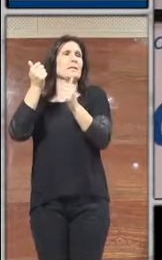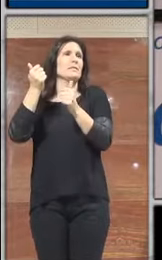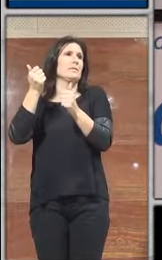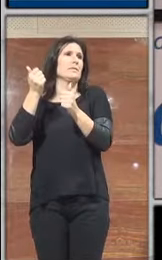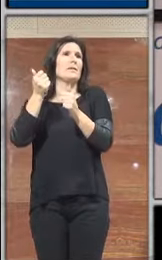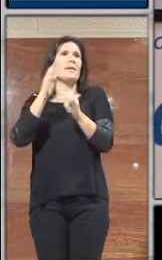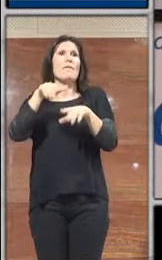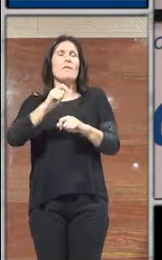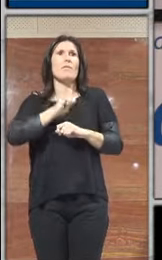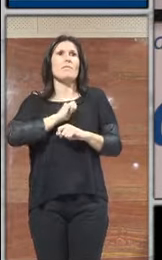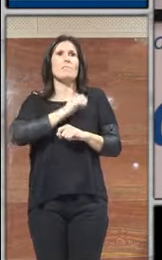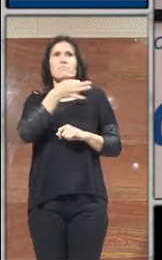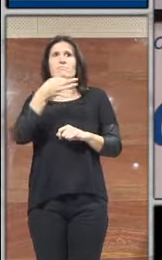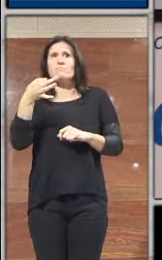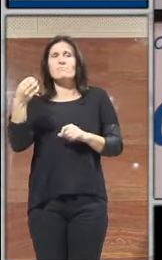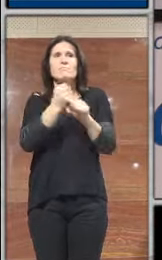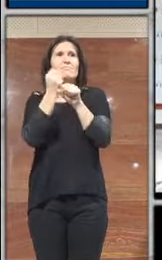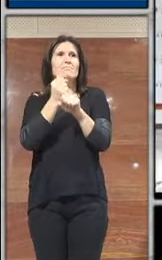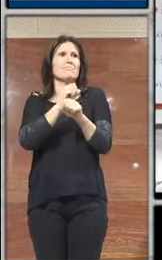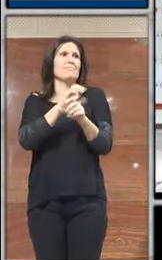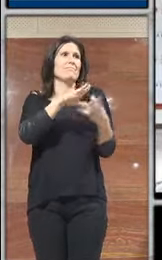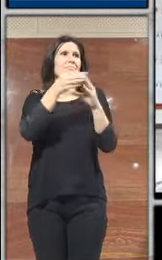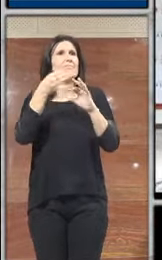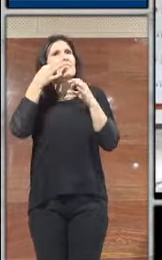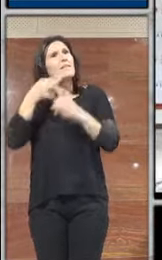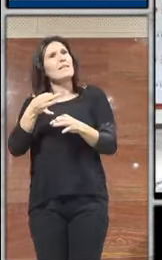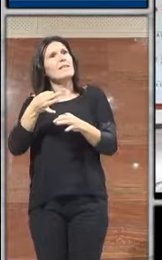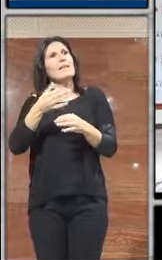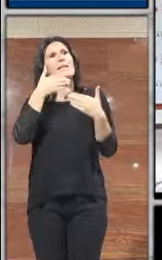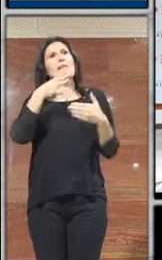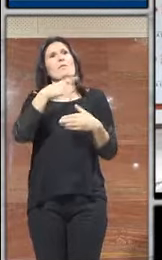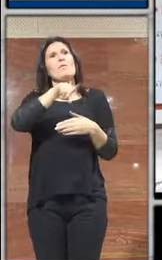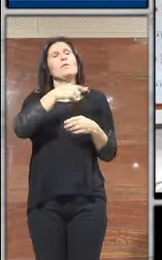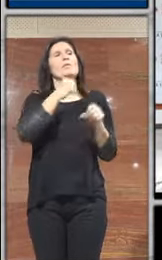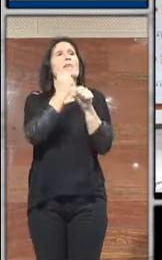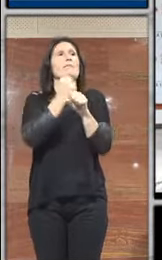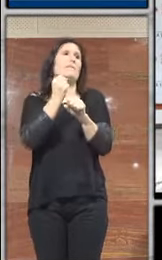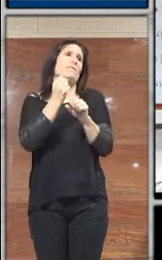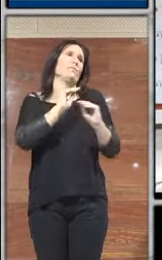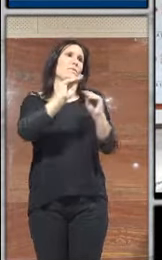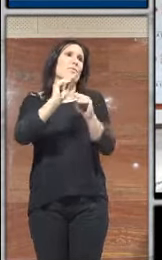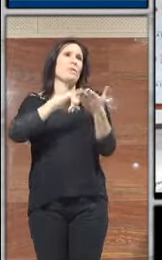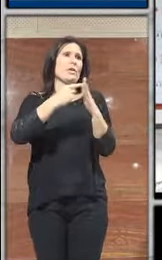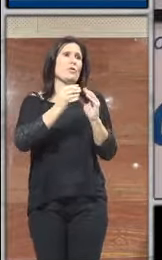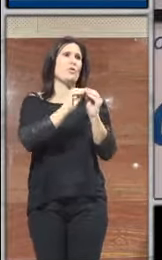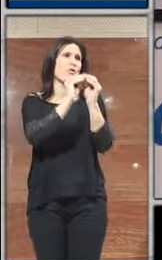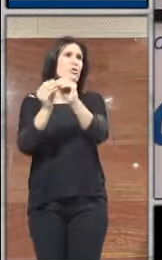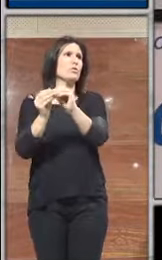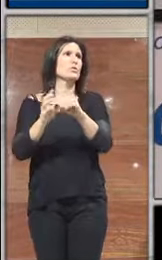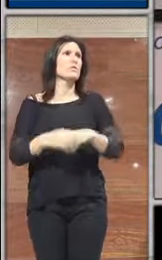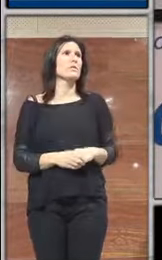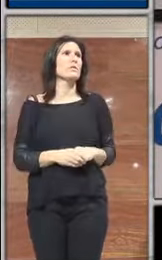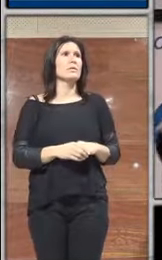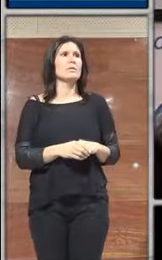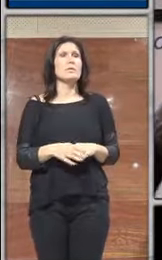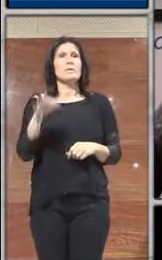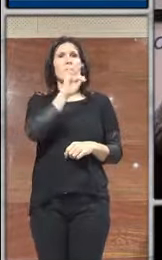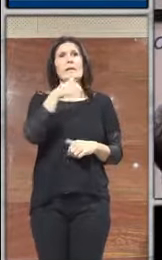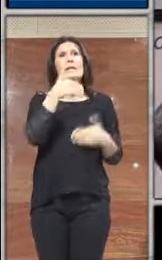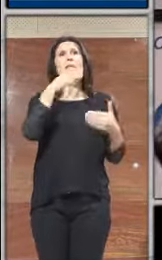efectivo gracias al conocimiento que ponéis en la puesta en marcha de estos proyectos bueno gracias a todos por